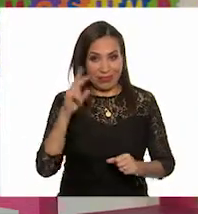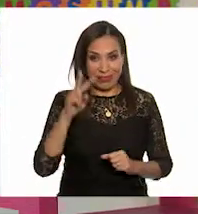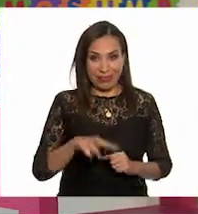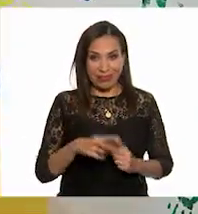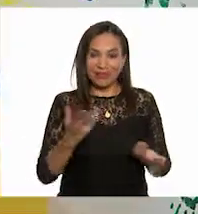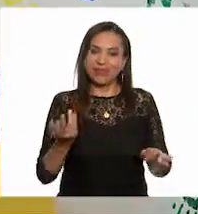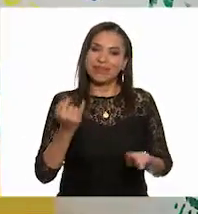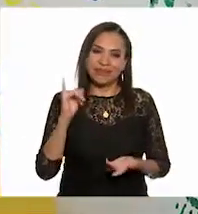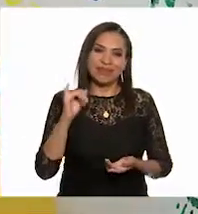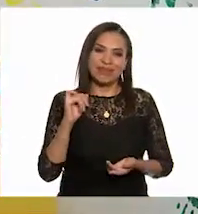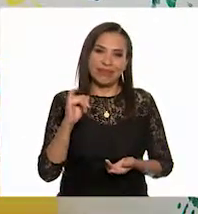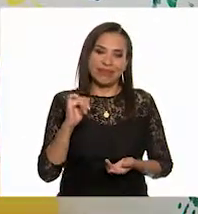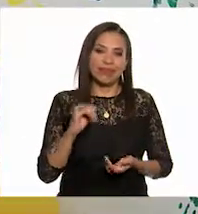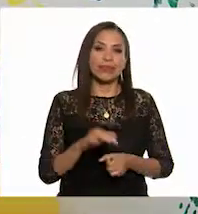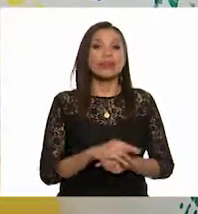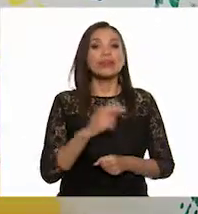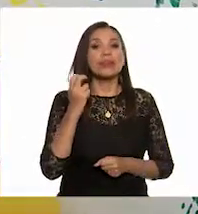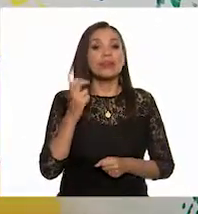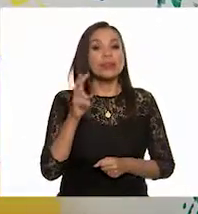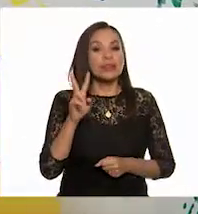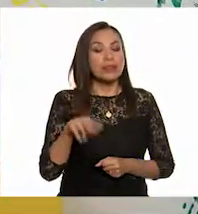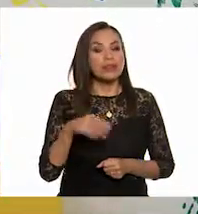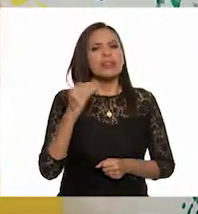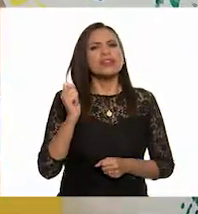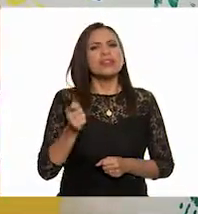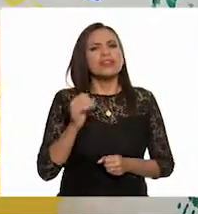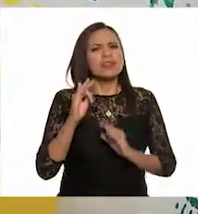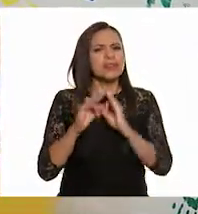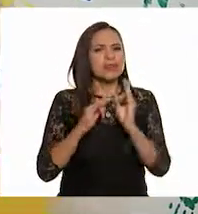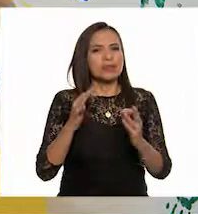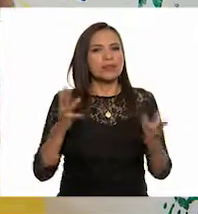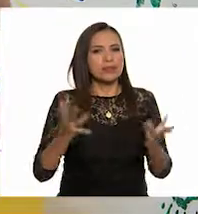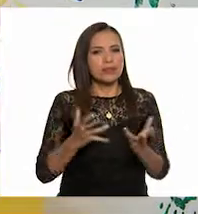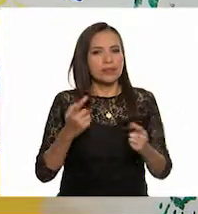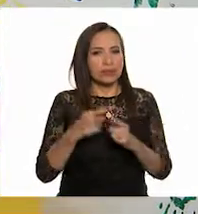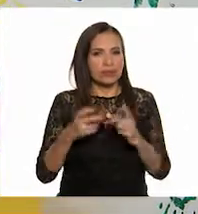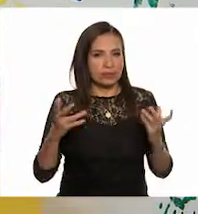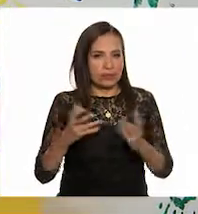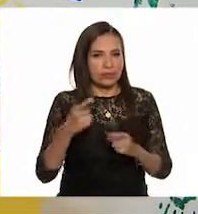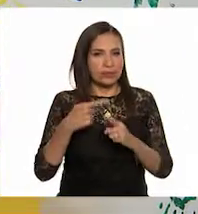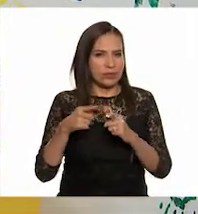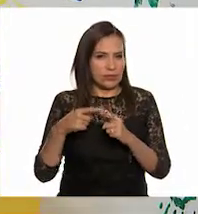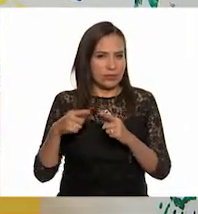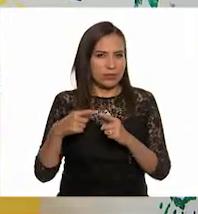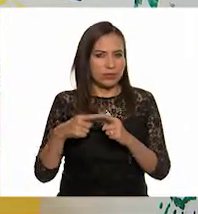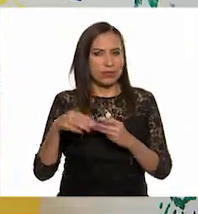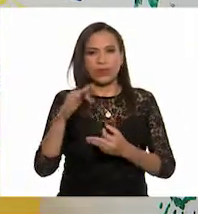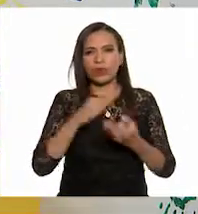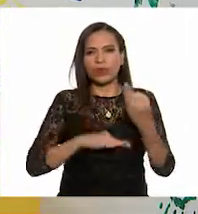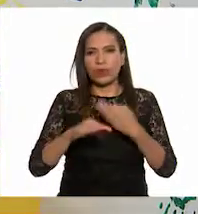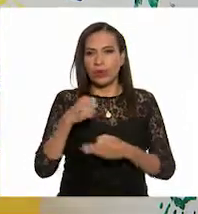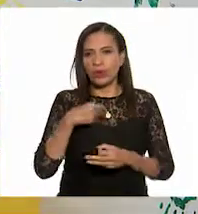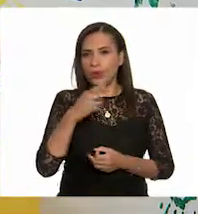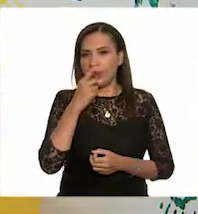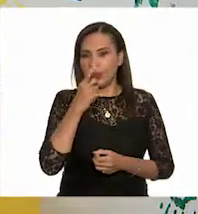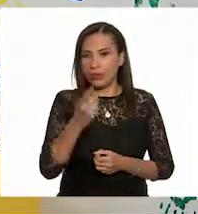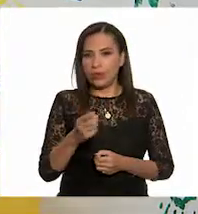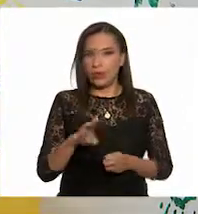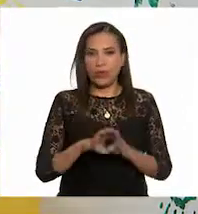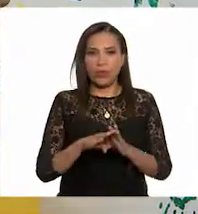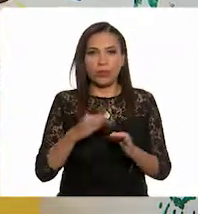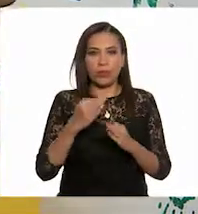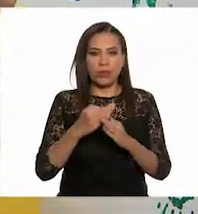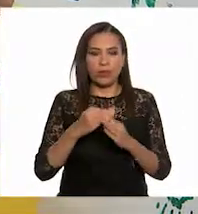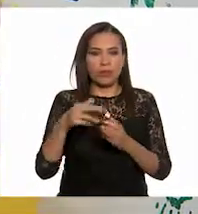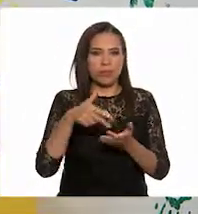Héctorovich? Sí, justamente... Se trata de ir haciendo y actuando todo lo que yo vaya diciendo, como vayamos